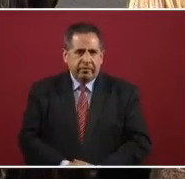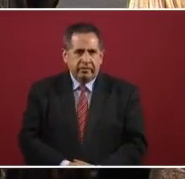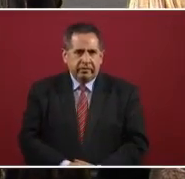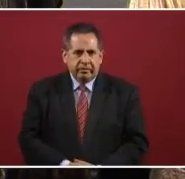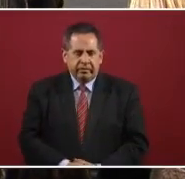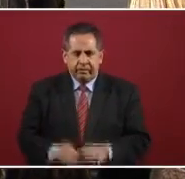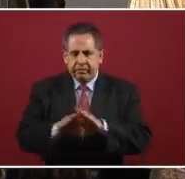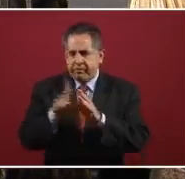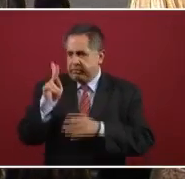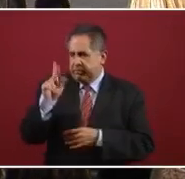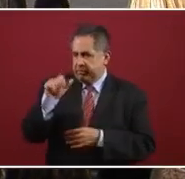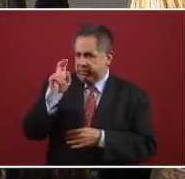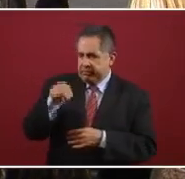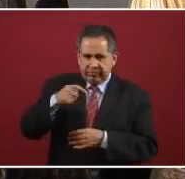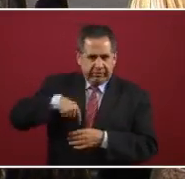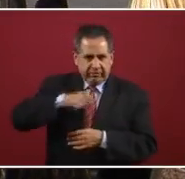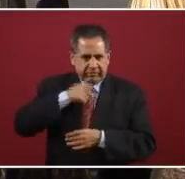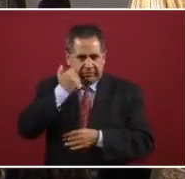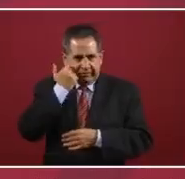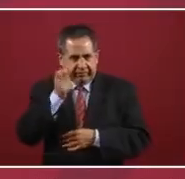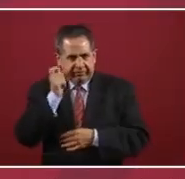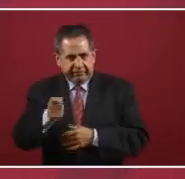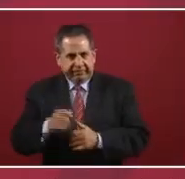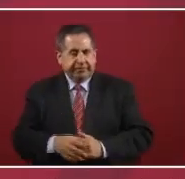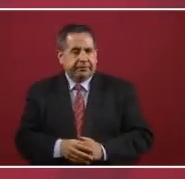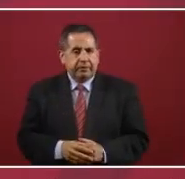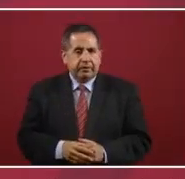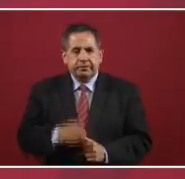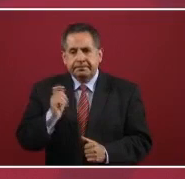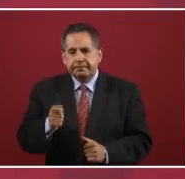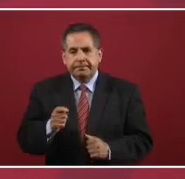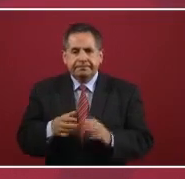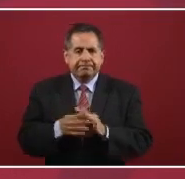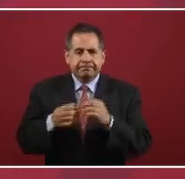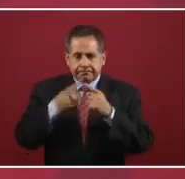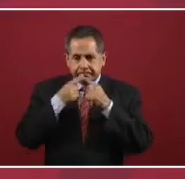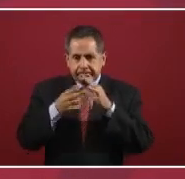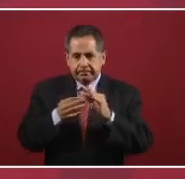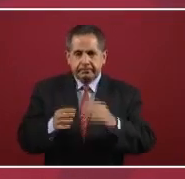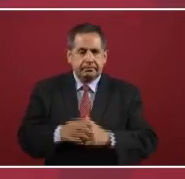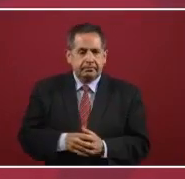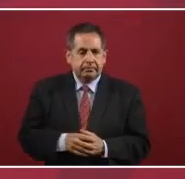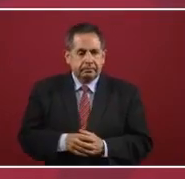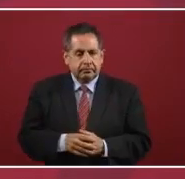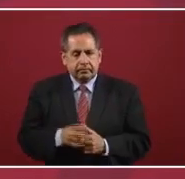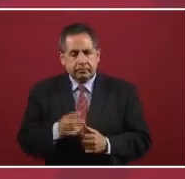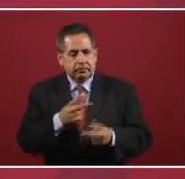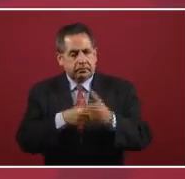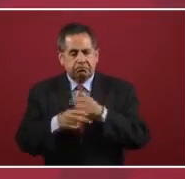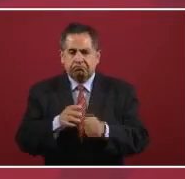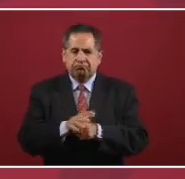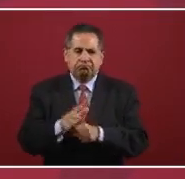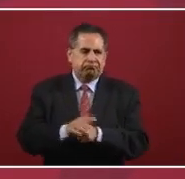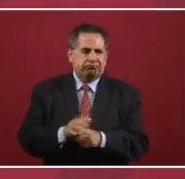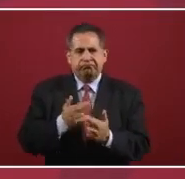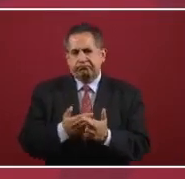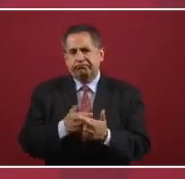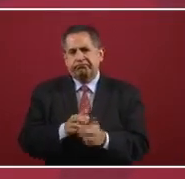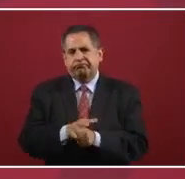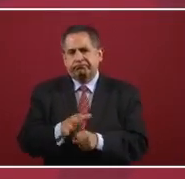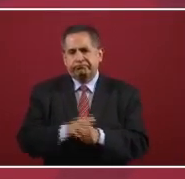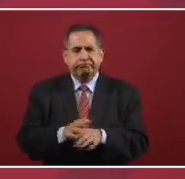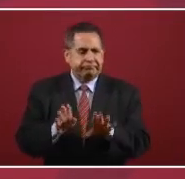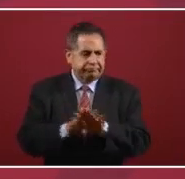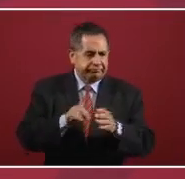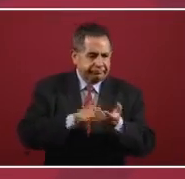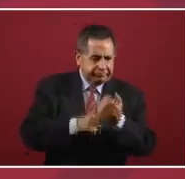El plan que tenemos es que se va a lograr la autosuficiencia, buscar